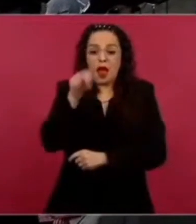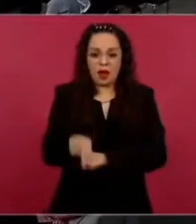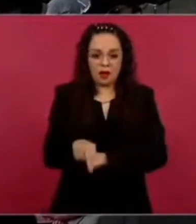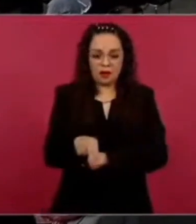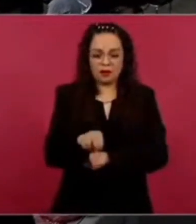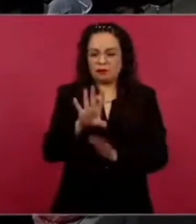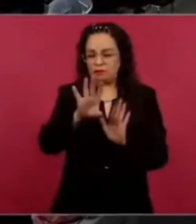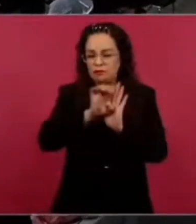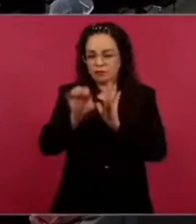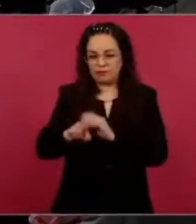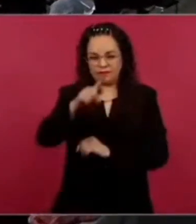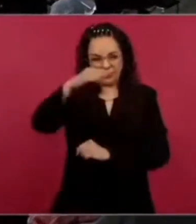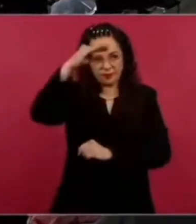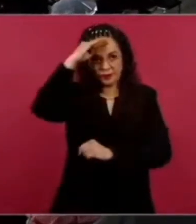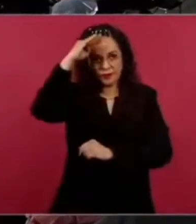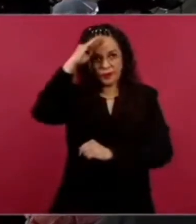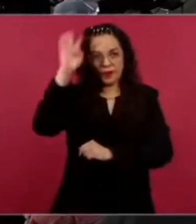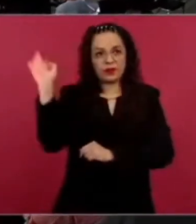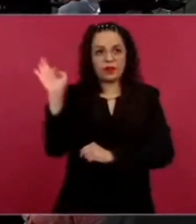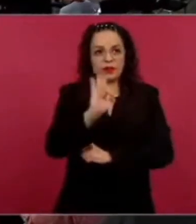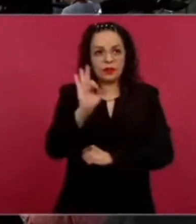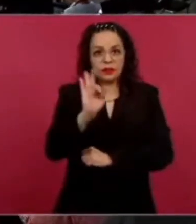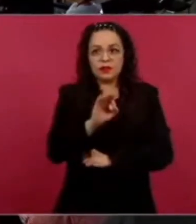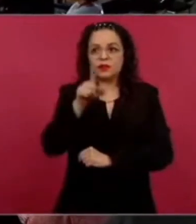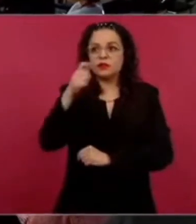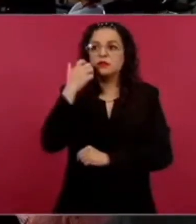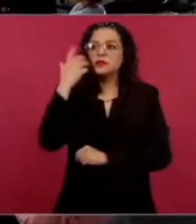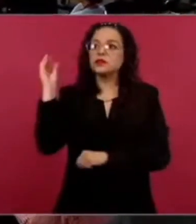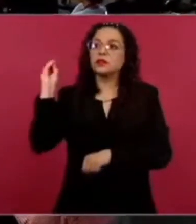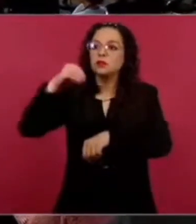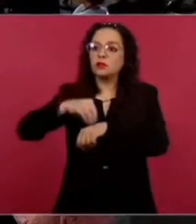porque es una actividad importante,